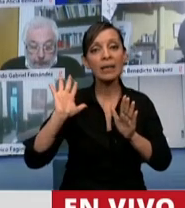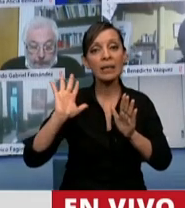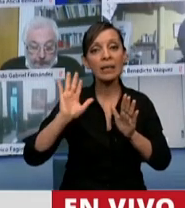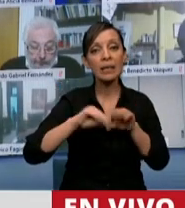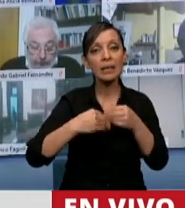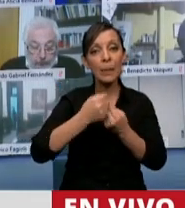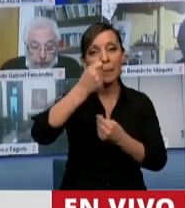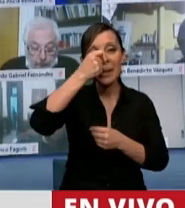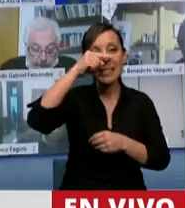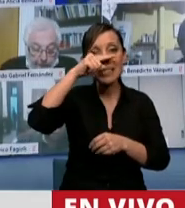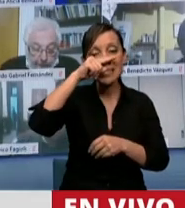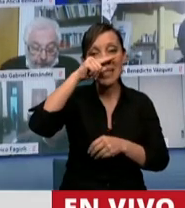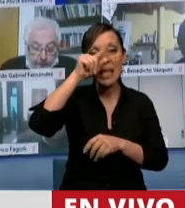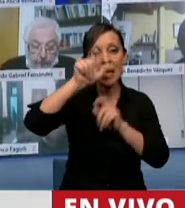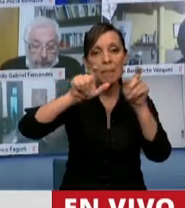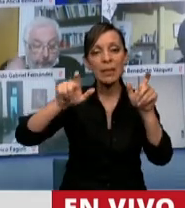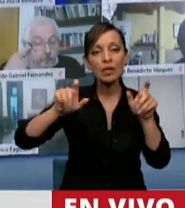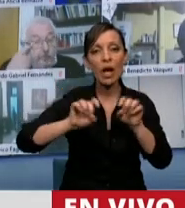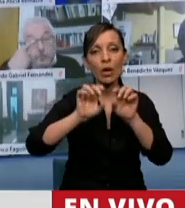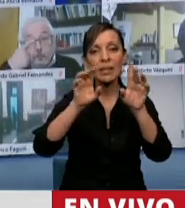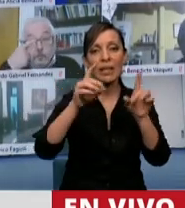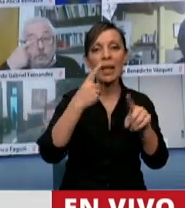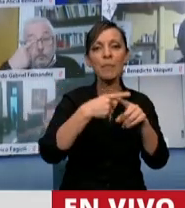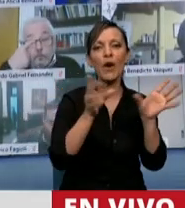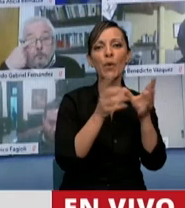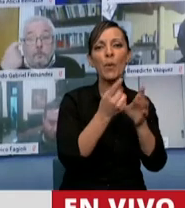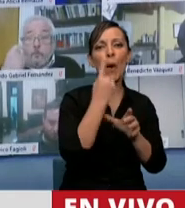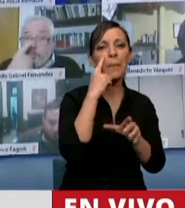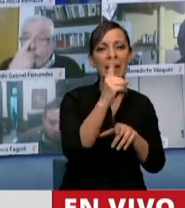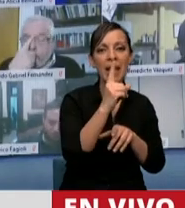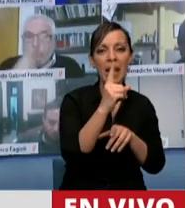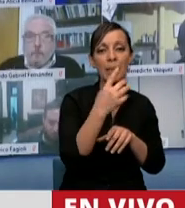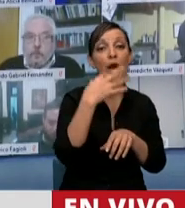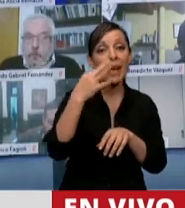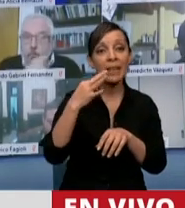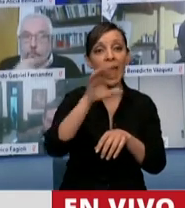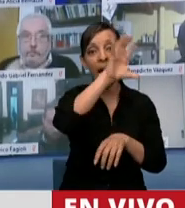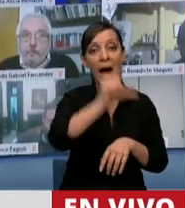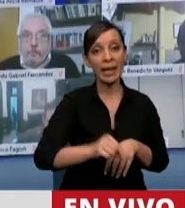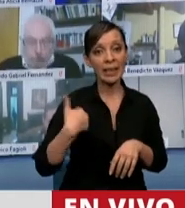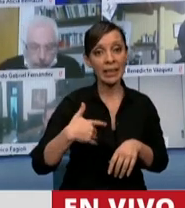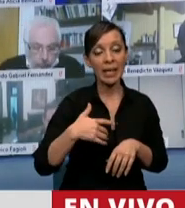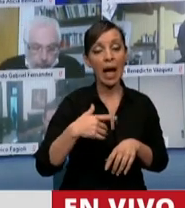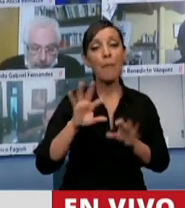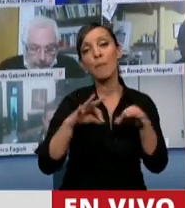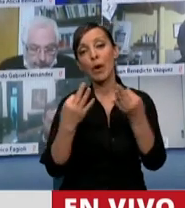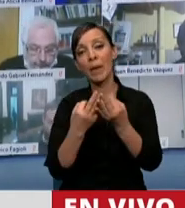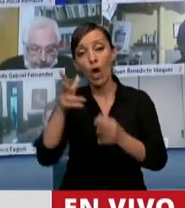27 infectados cada mes cuando el promedio es 8 cada 1000 de todo el país